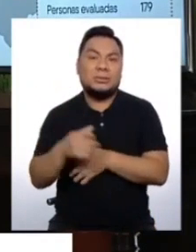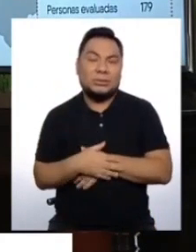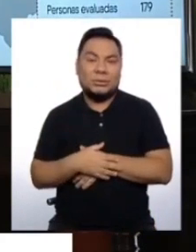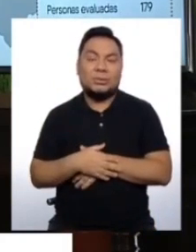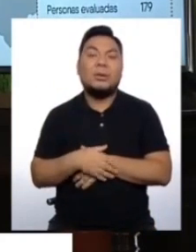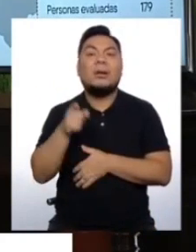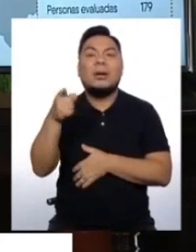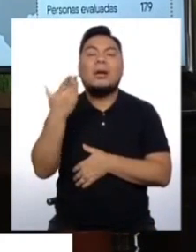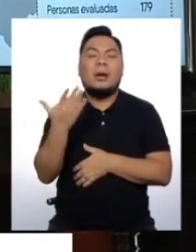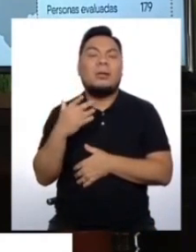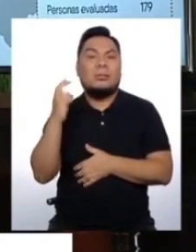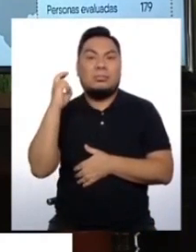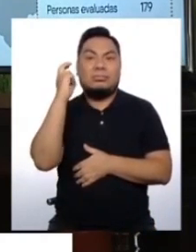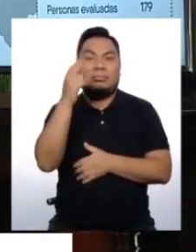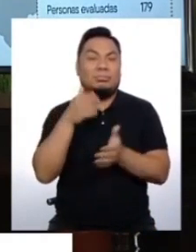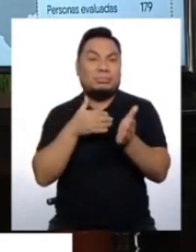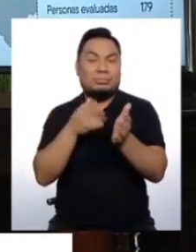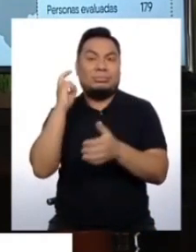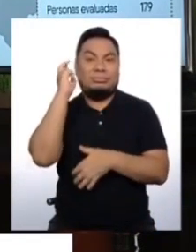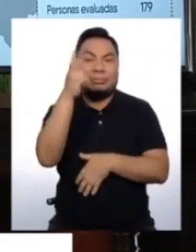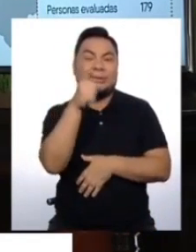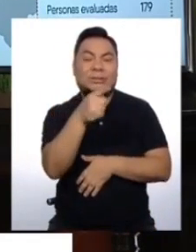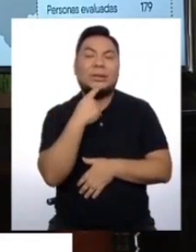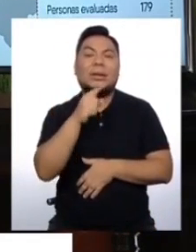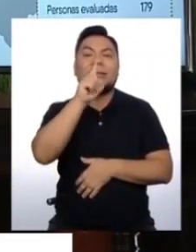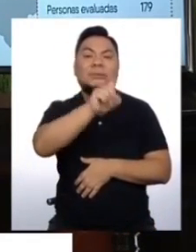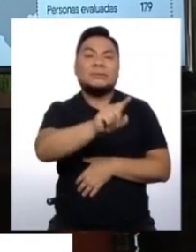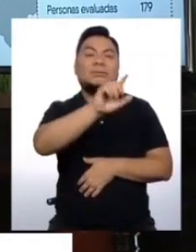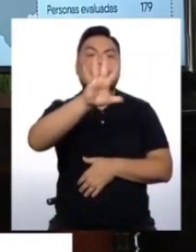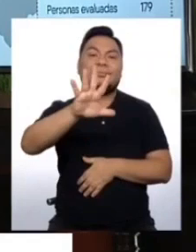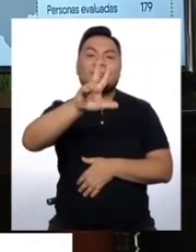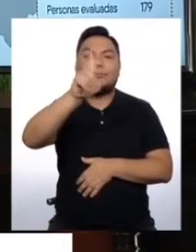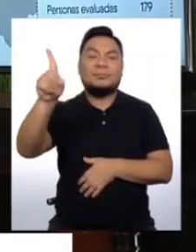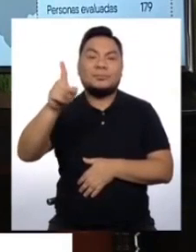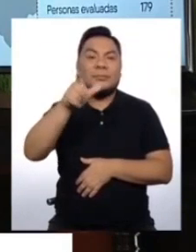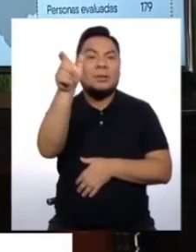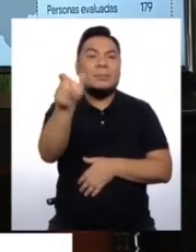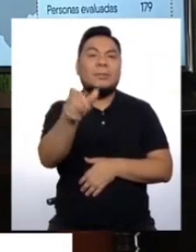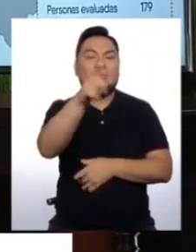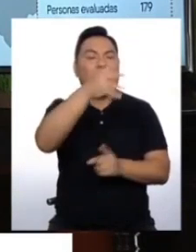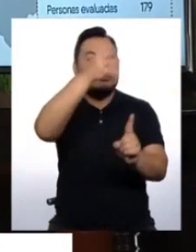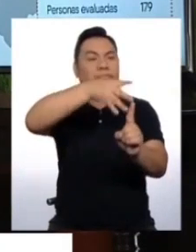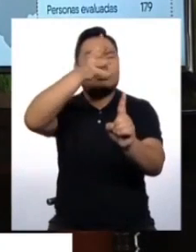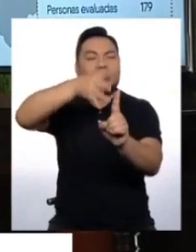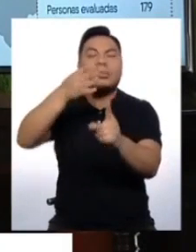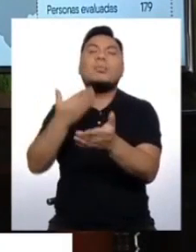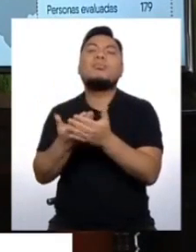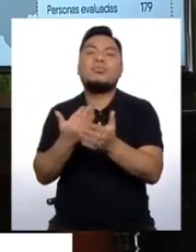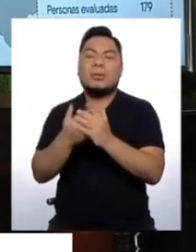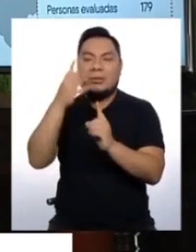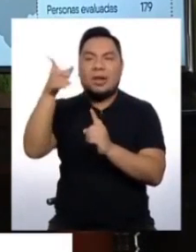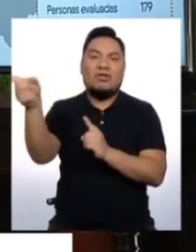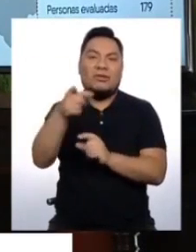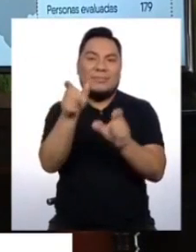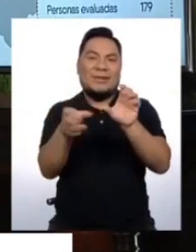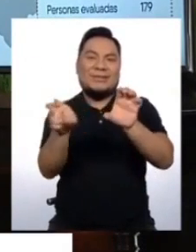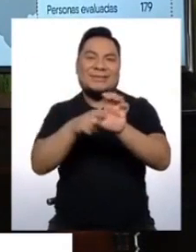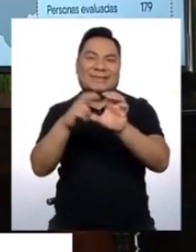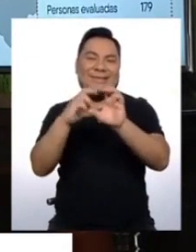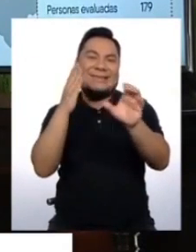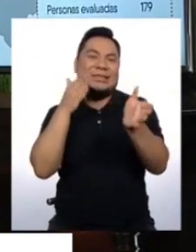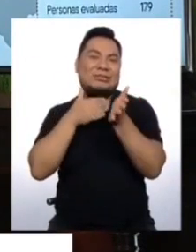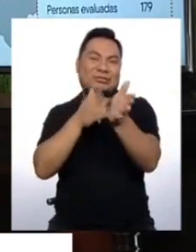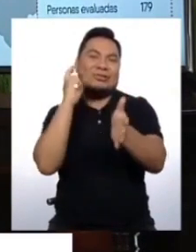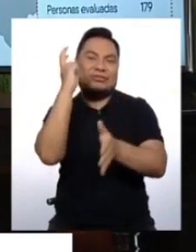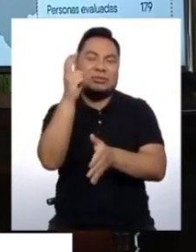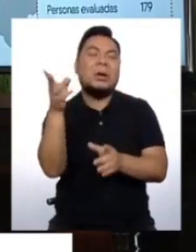Agua. Hemos tomado a 151 ciudadanos la prueba para determinar